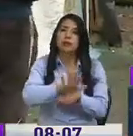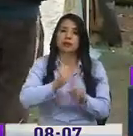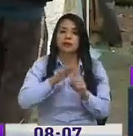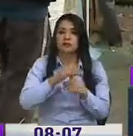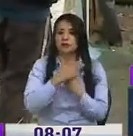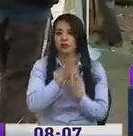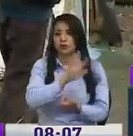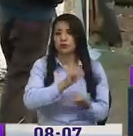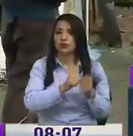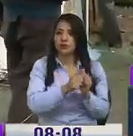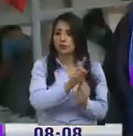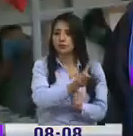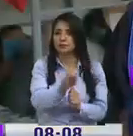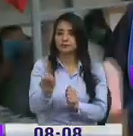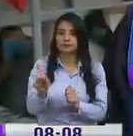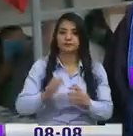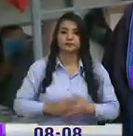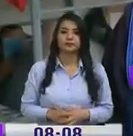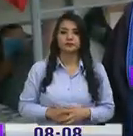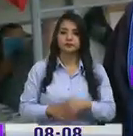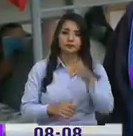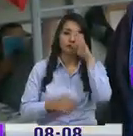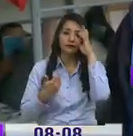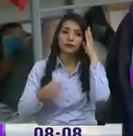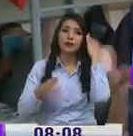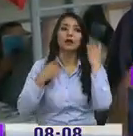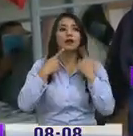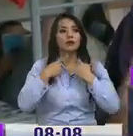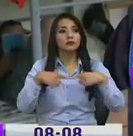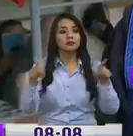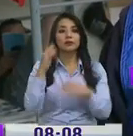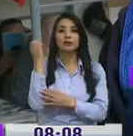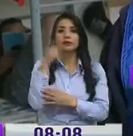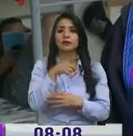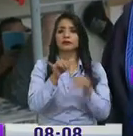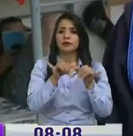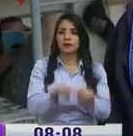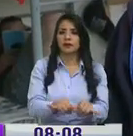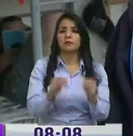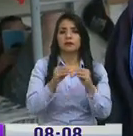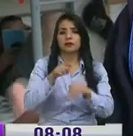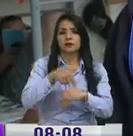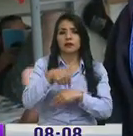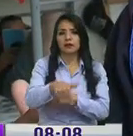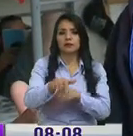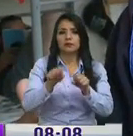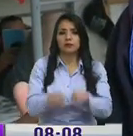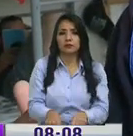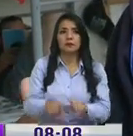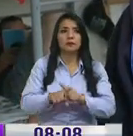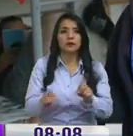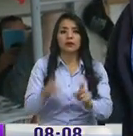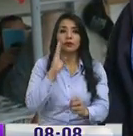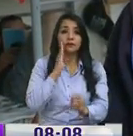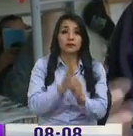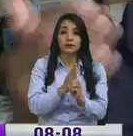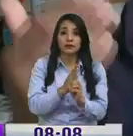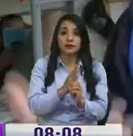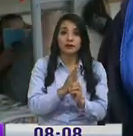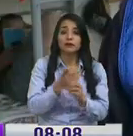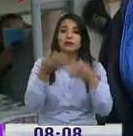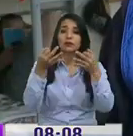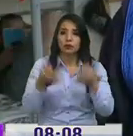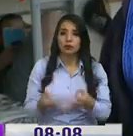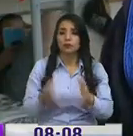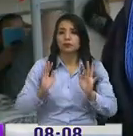cada ciudadano. Que una vez que se declare la emergencia, estas personas podrán quedarse más tiempo. Lo que queremos es que ellos cumplan con